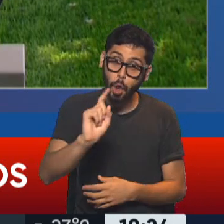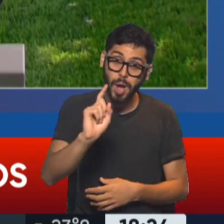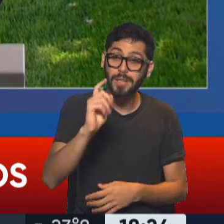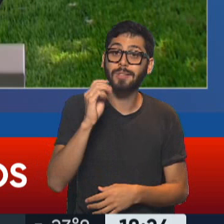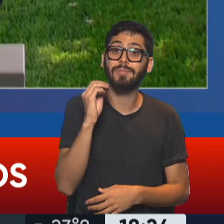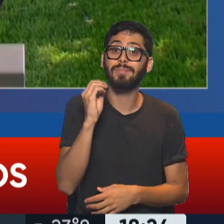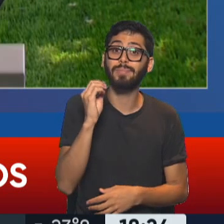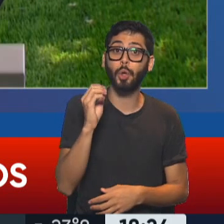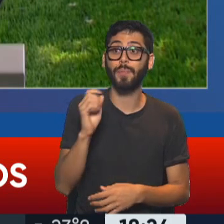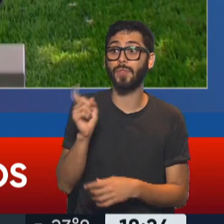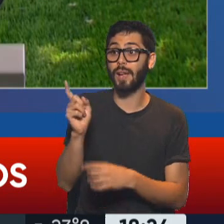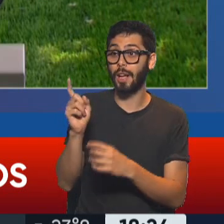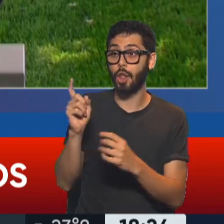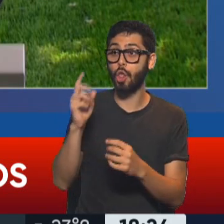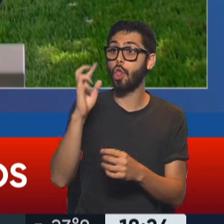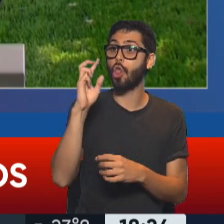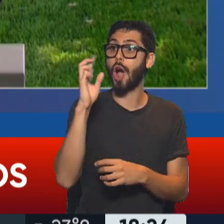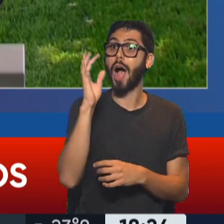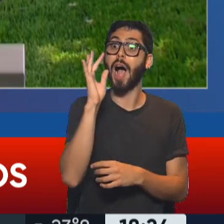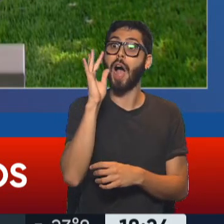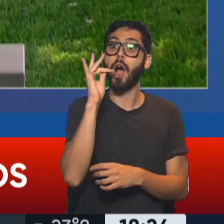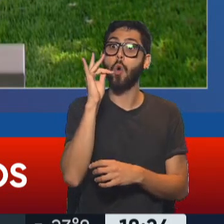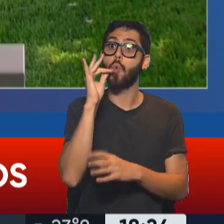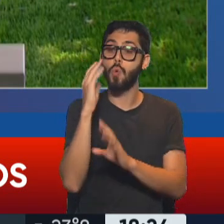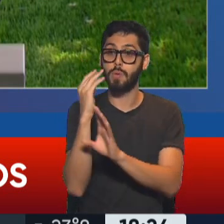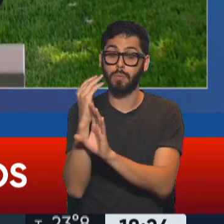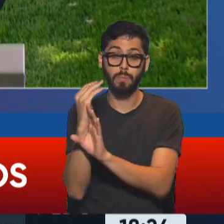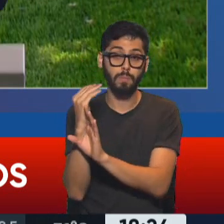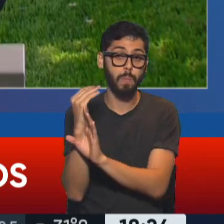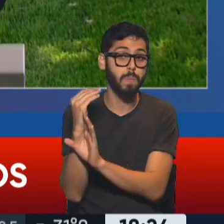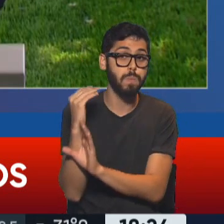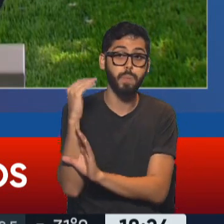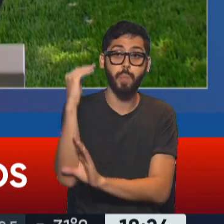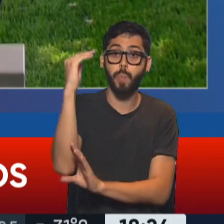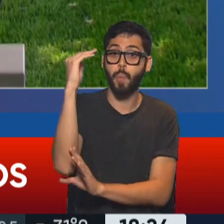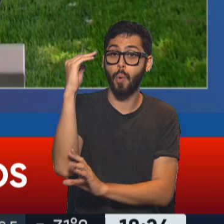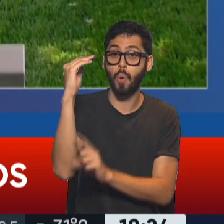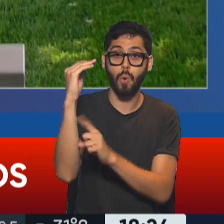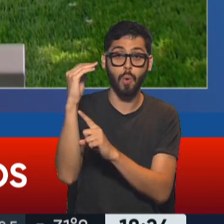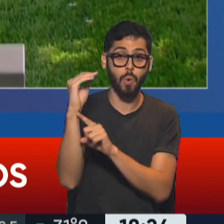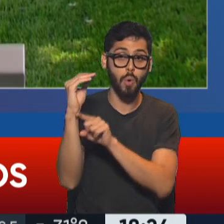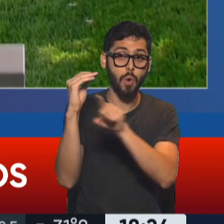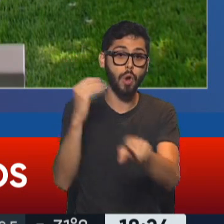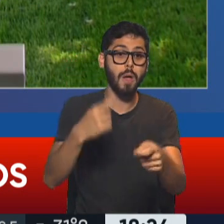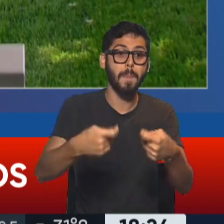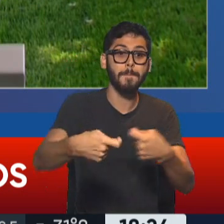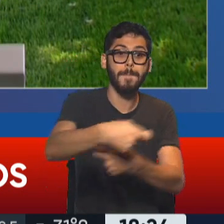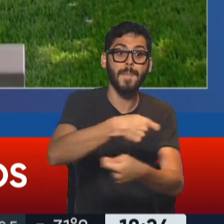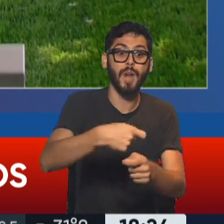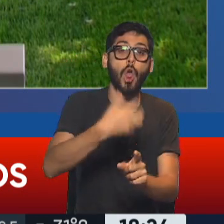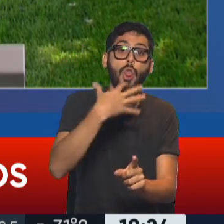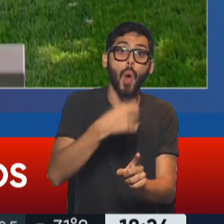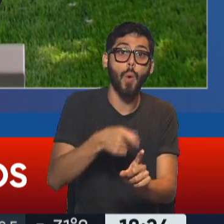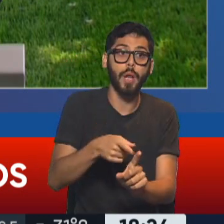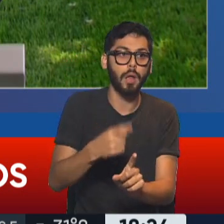ese salto en el precio del dólar blue empieza a contagiar al mercado real, de la economía real, y cuando algunos